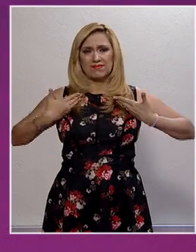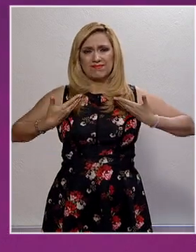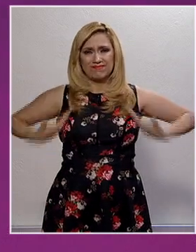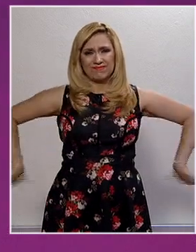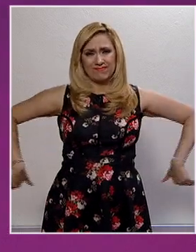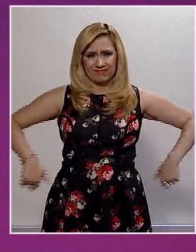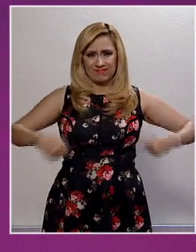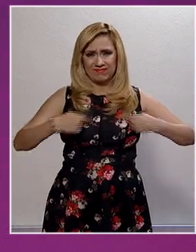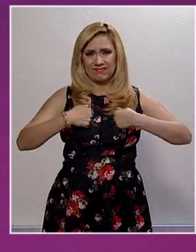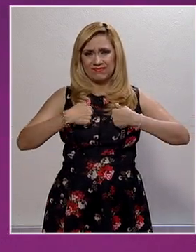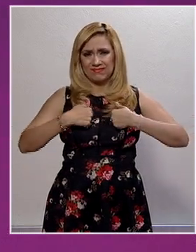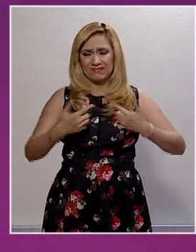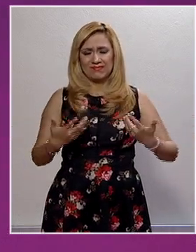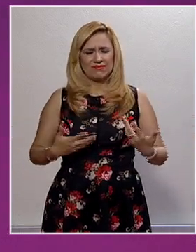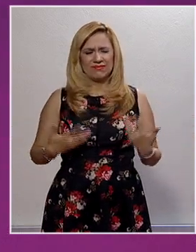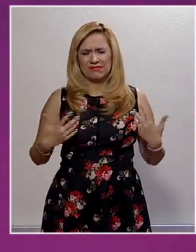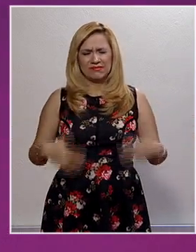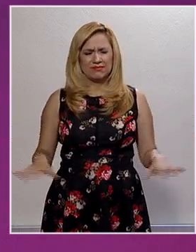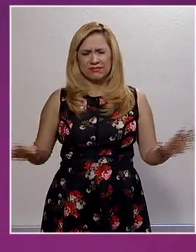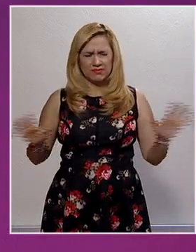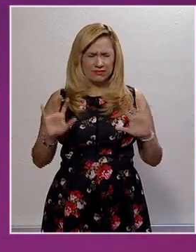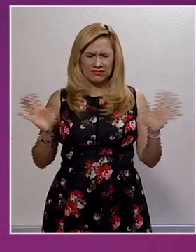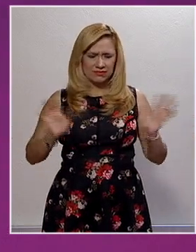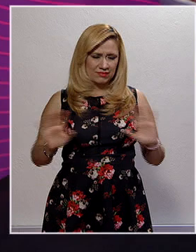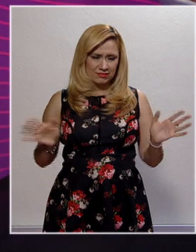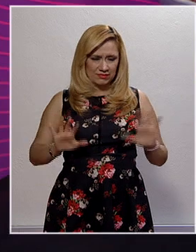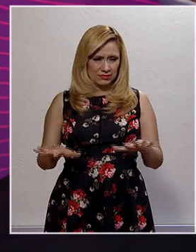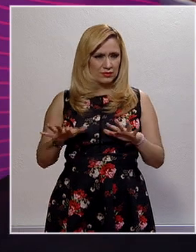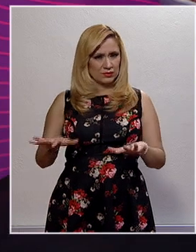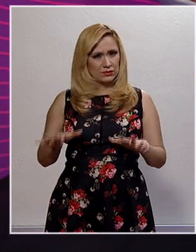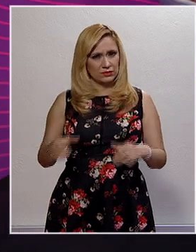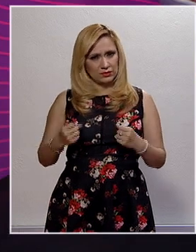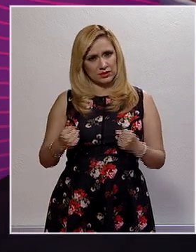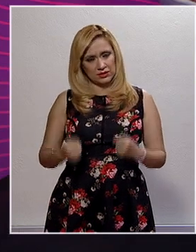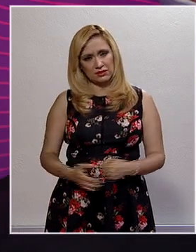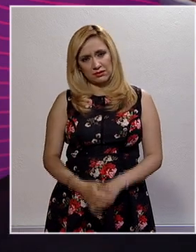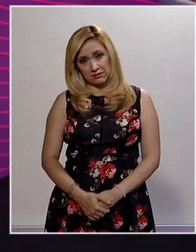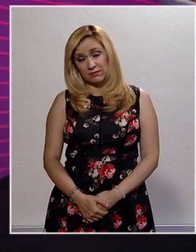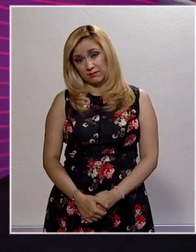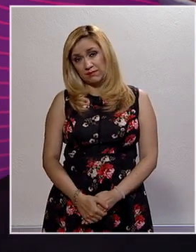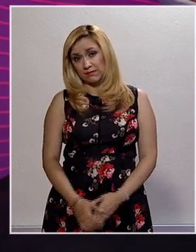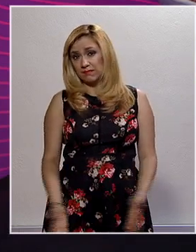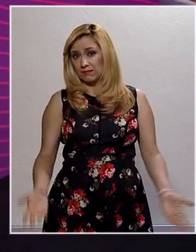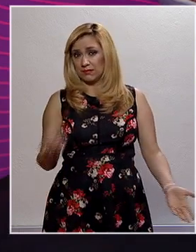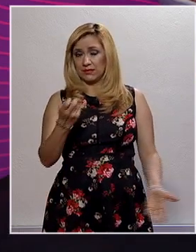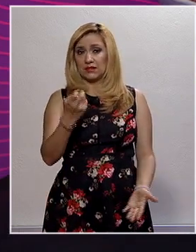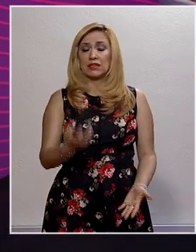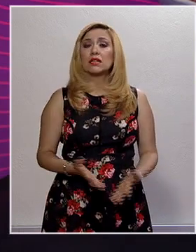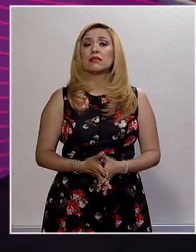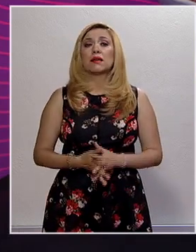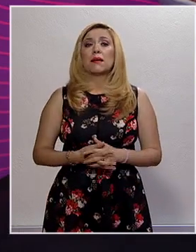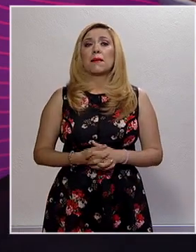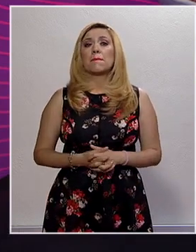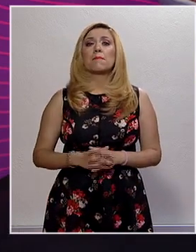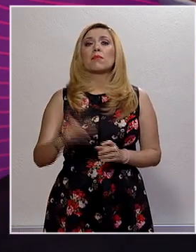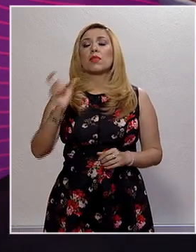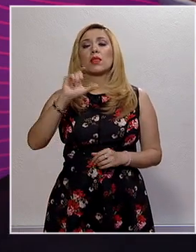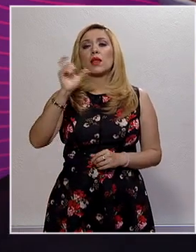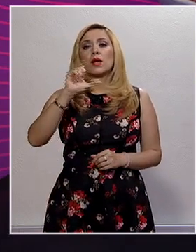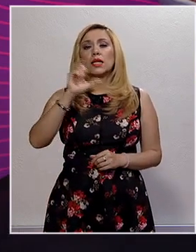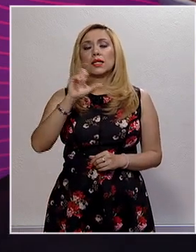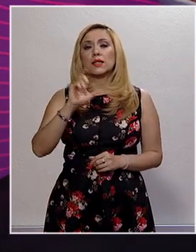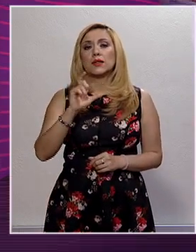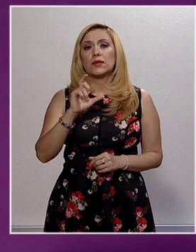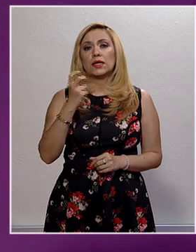cortados, etcétera, con estos índices muy fuertes de violencia sexual. Sí. Entonces es un poco lo que estaba pasando cuando